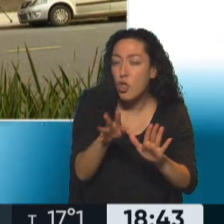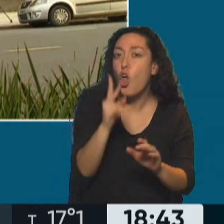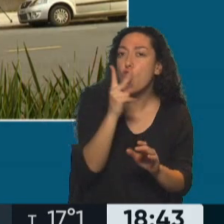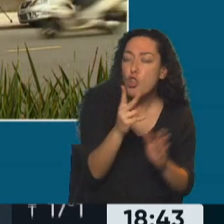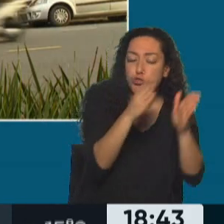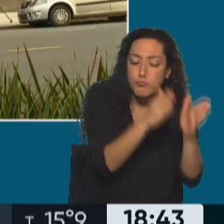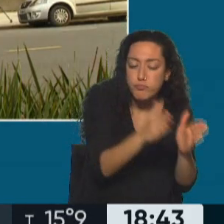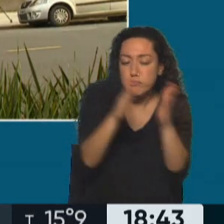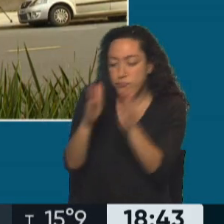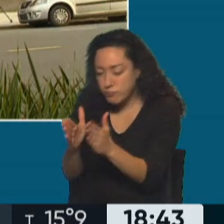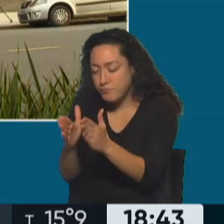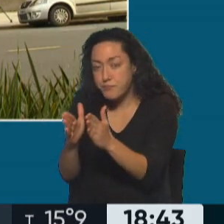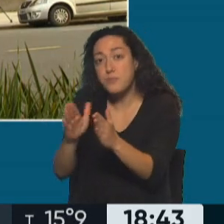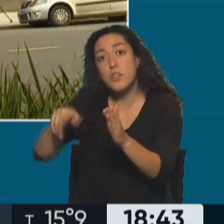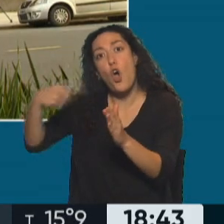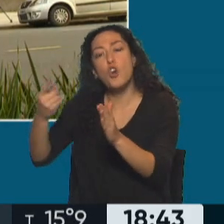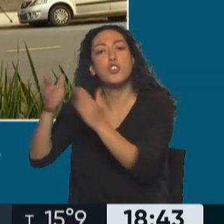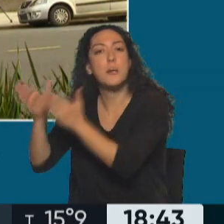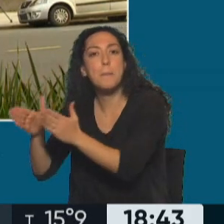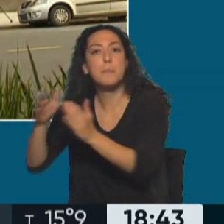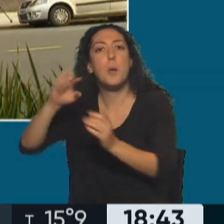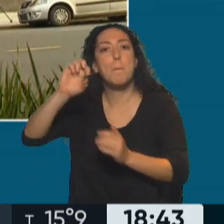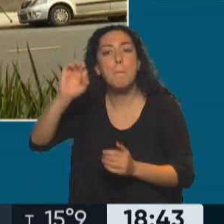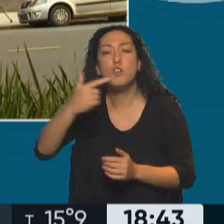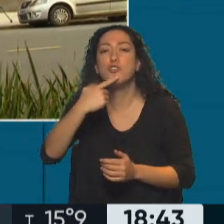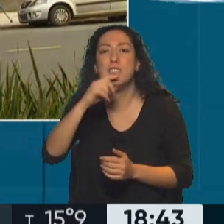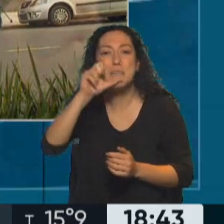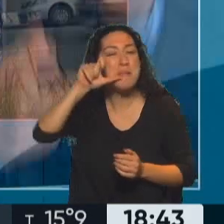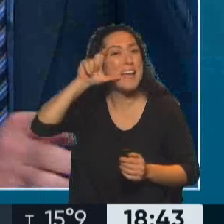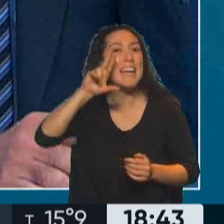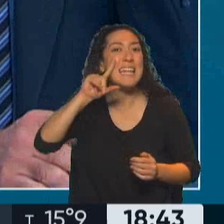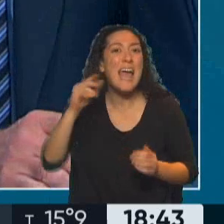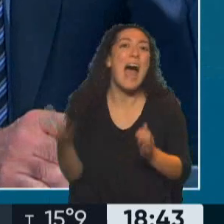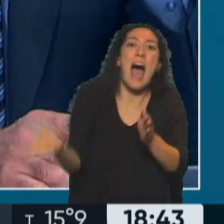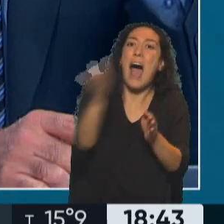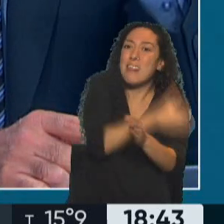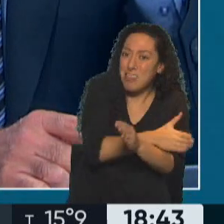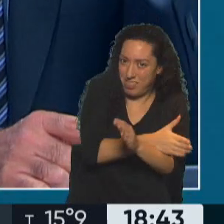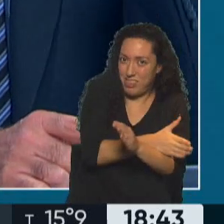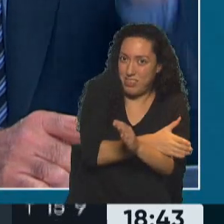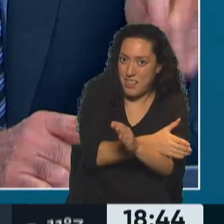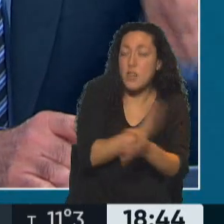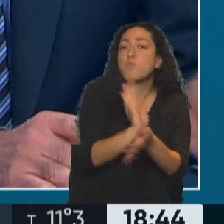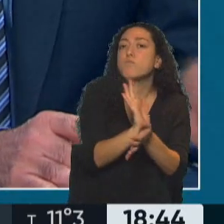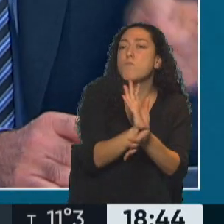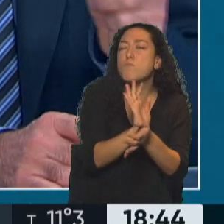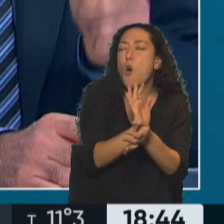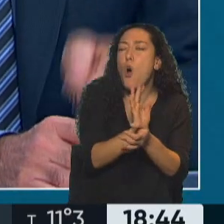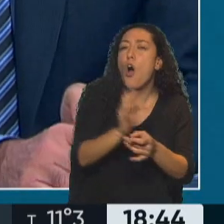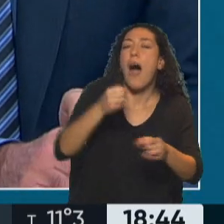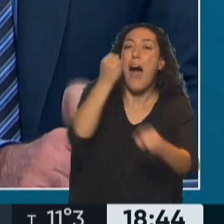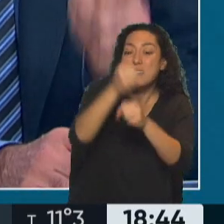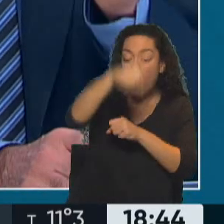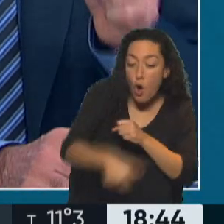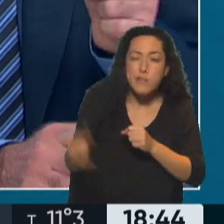una postrimería. La postrimería, que es el antes, es el diálogo. Él, quien supo escuchar, en todos los mensajes hasta el día